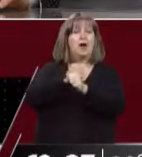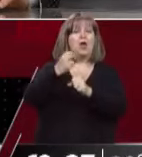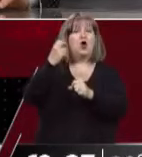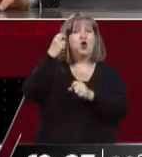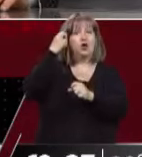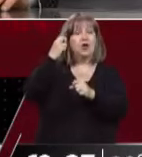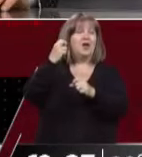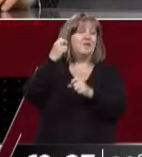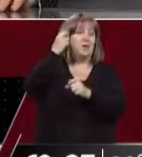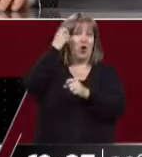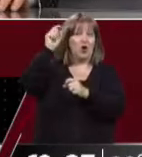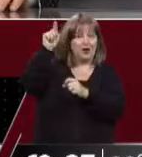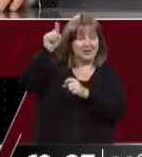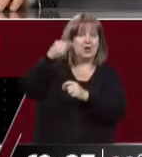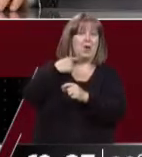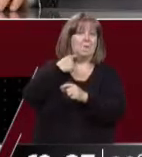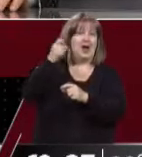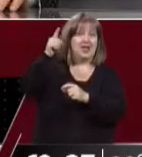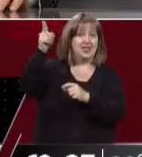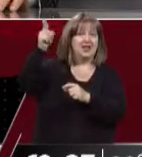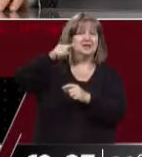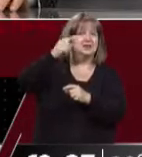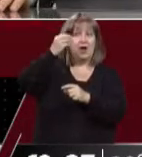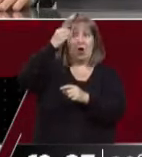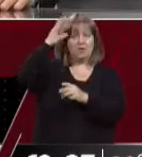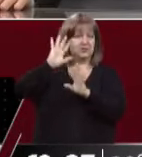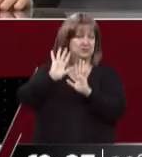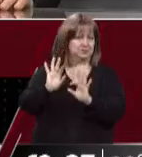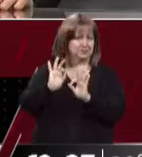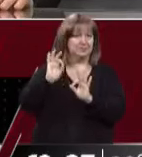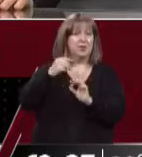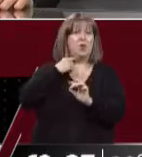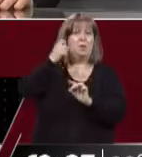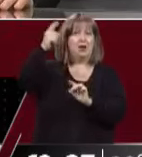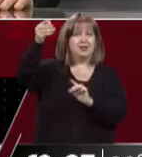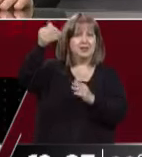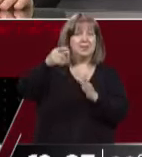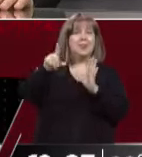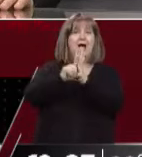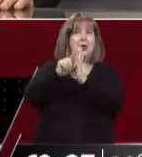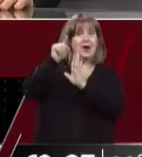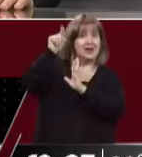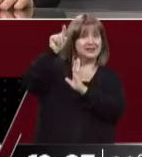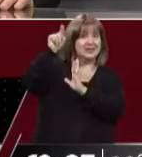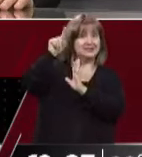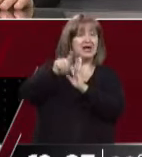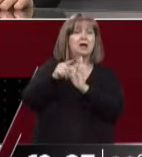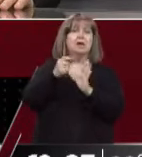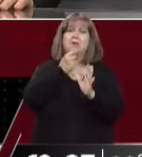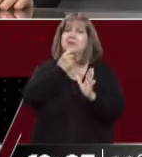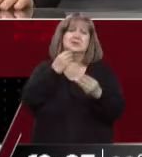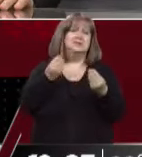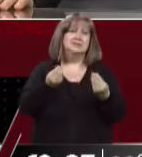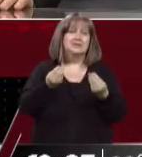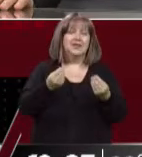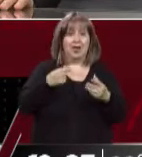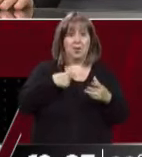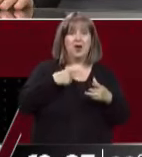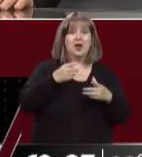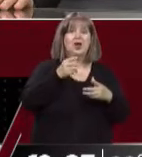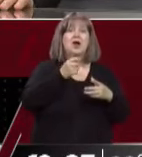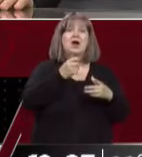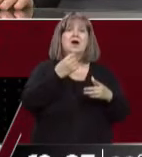Español, después ya salió publicado en el boletín oficial de ese país, y bueno, ¿qué pasa en Mendoza? Bueno, hasta el momento no